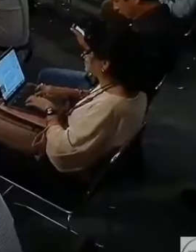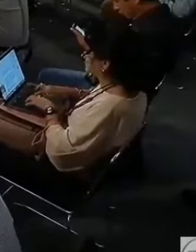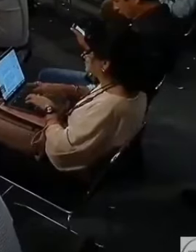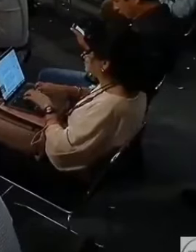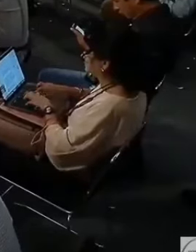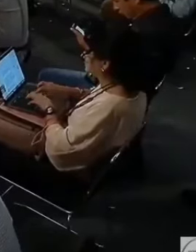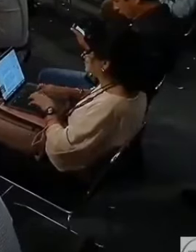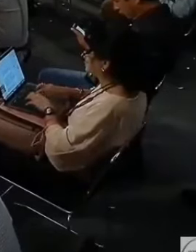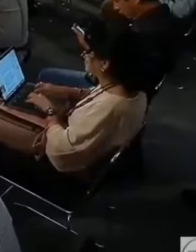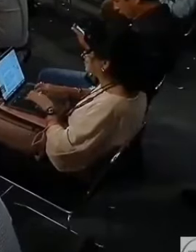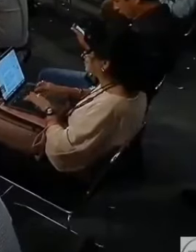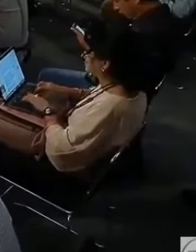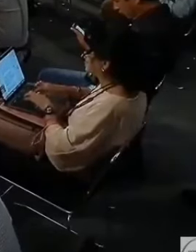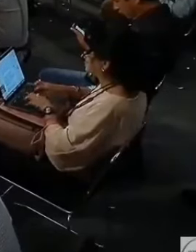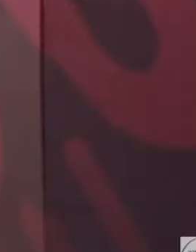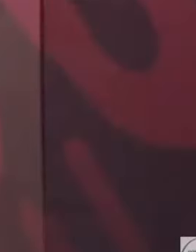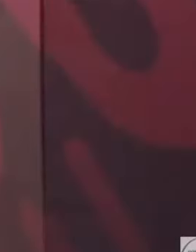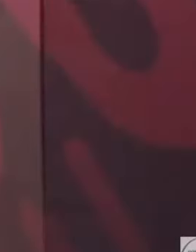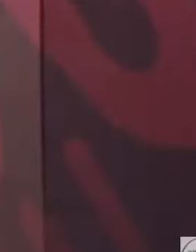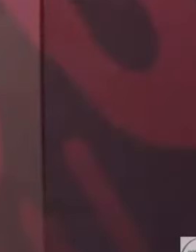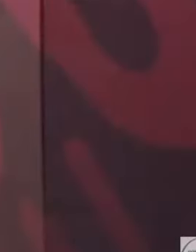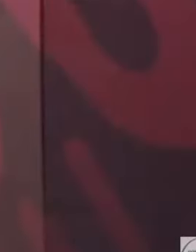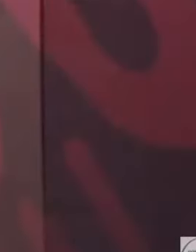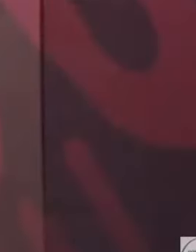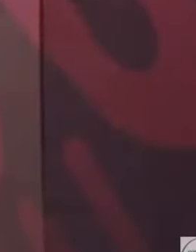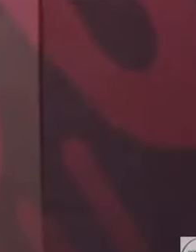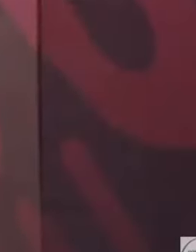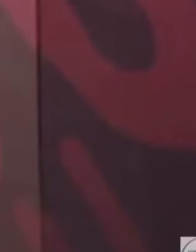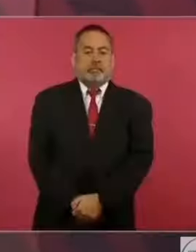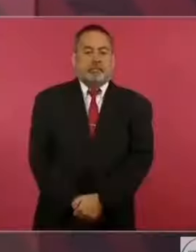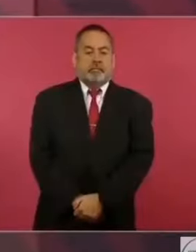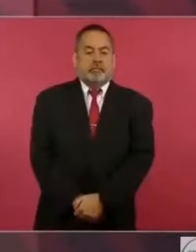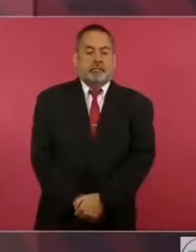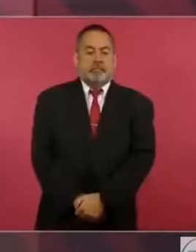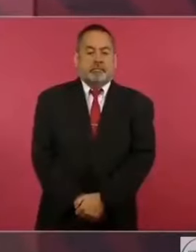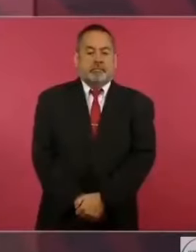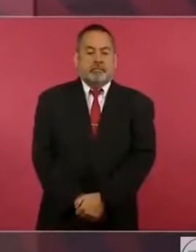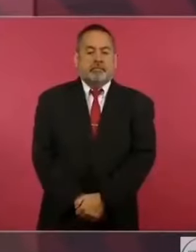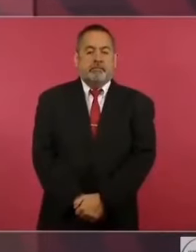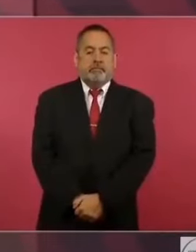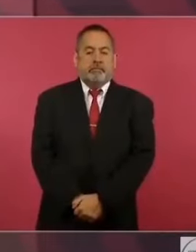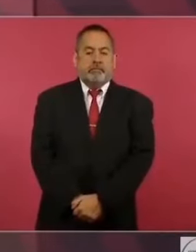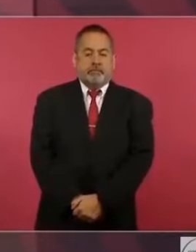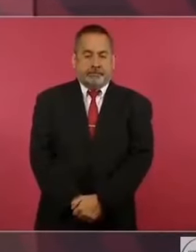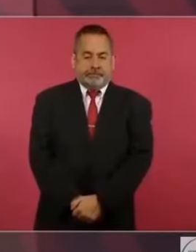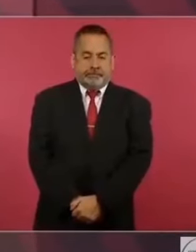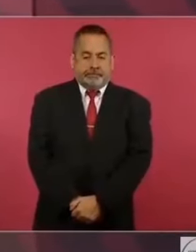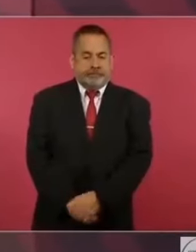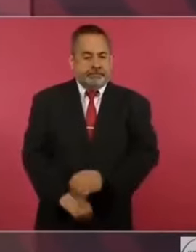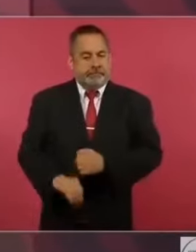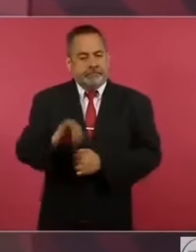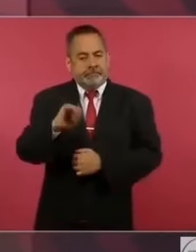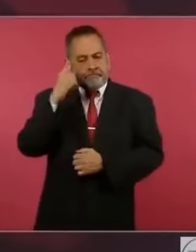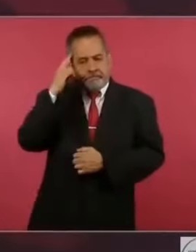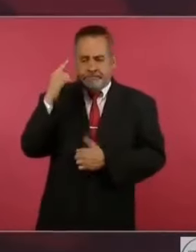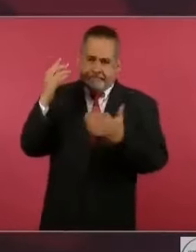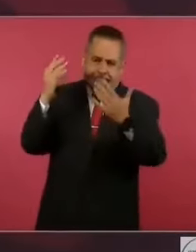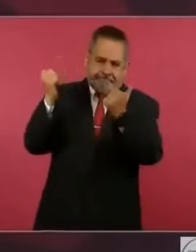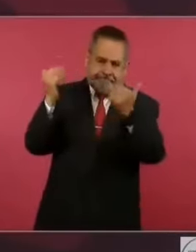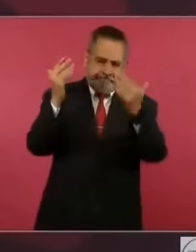Sí para despedirme y sobre todo dar gracias a la